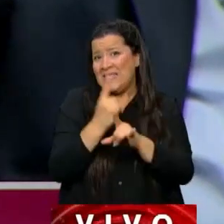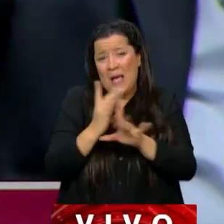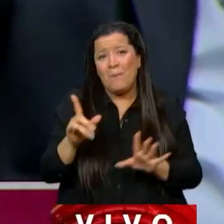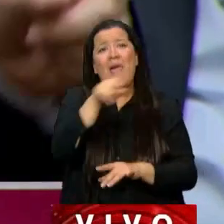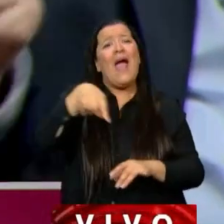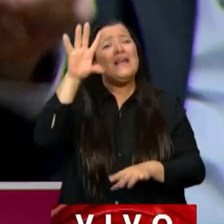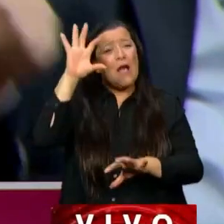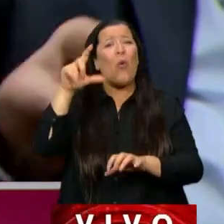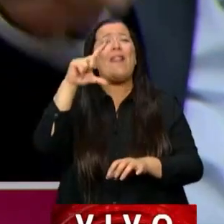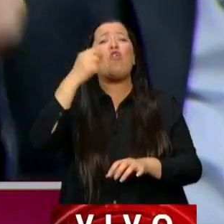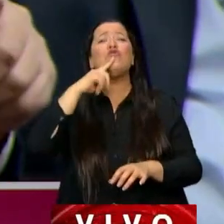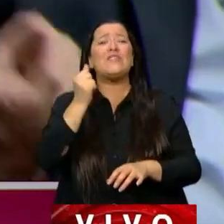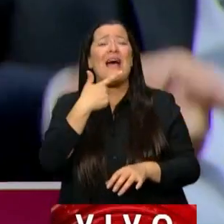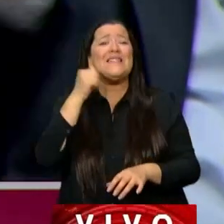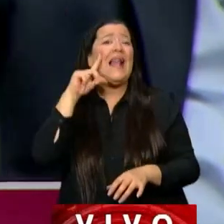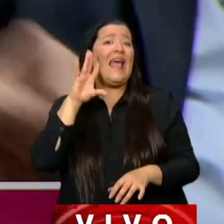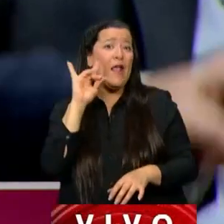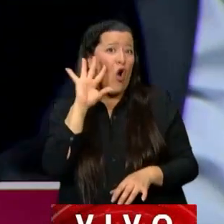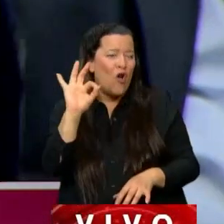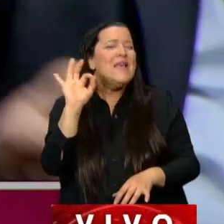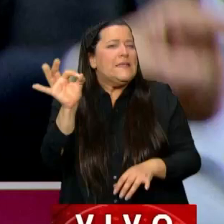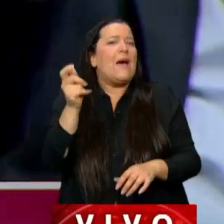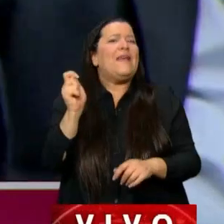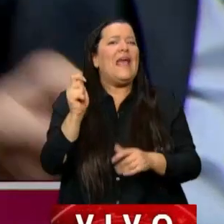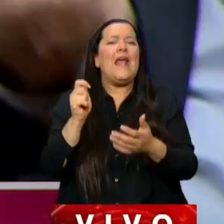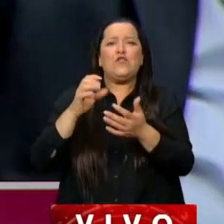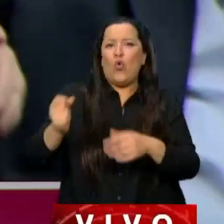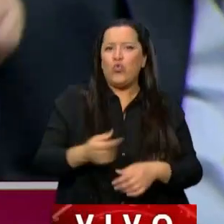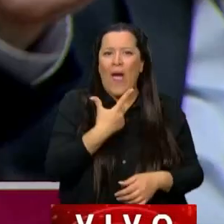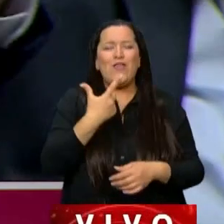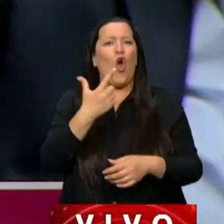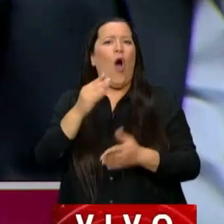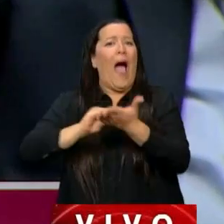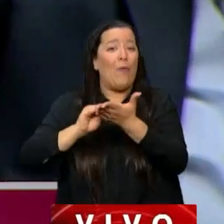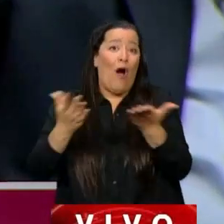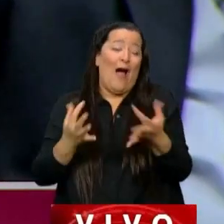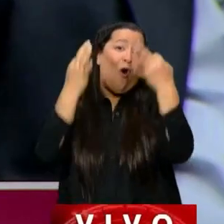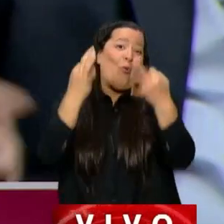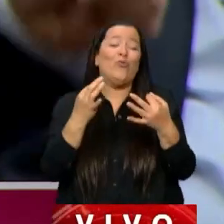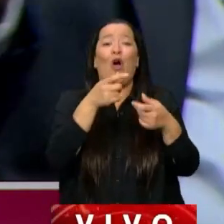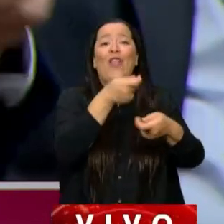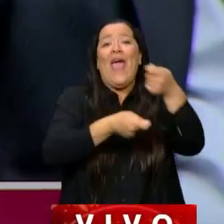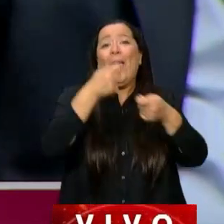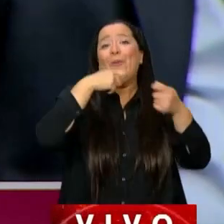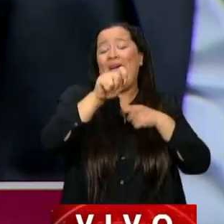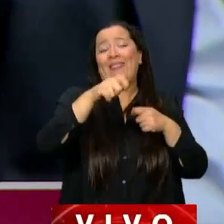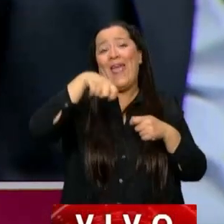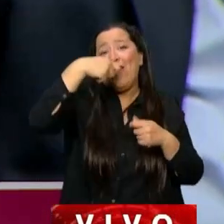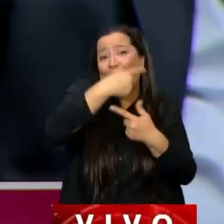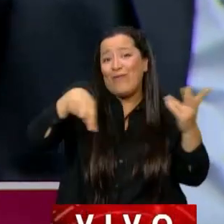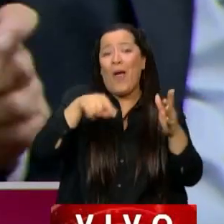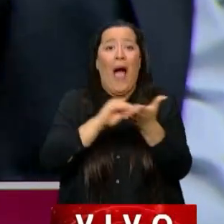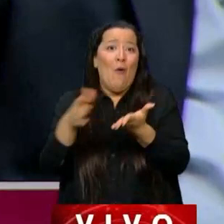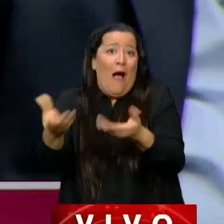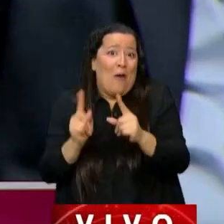recordamos Time Warp quiénes son los dueños y los abogados, además, que son abogados no casualmente de los narcos, que son los dueños de todo